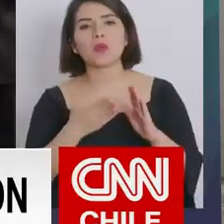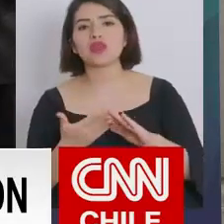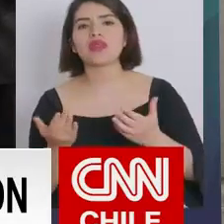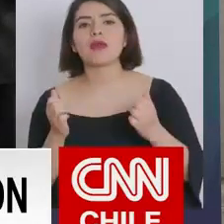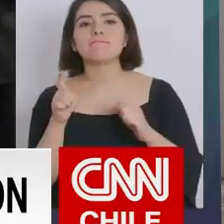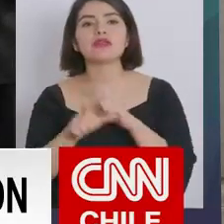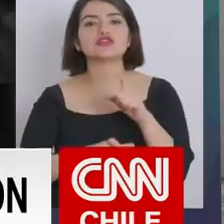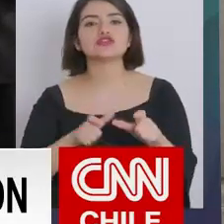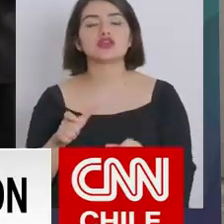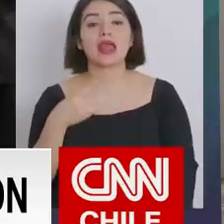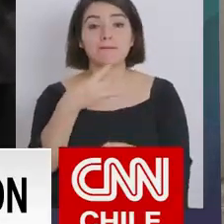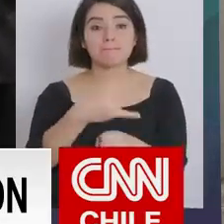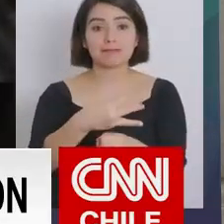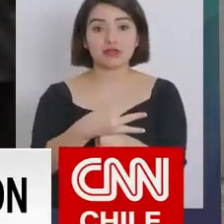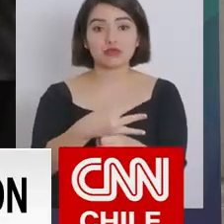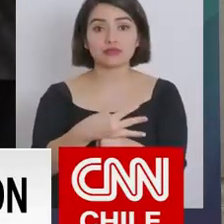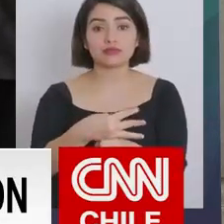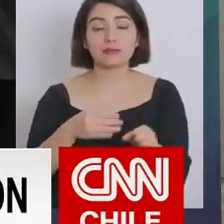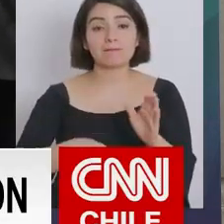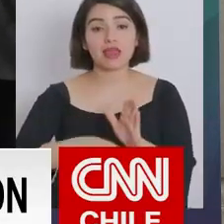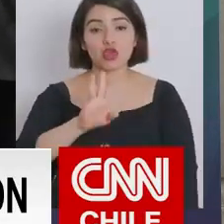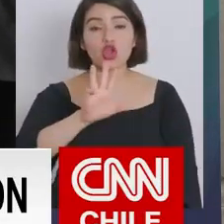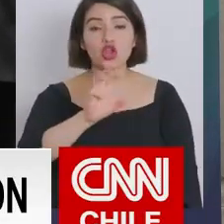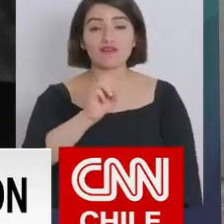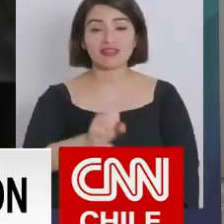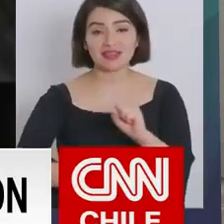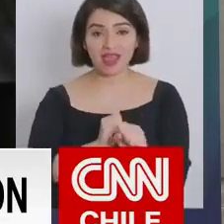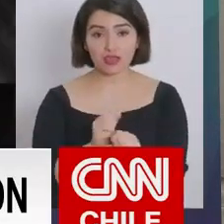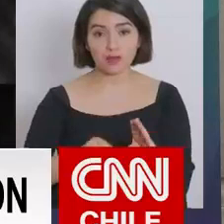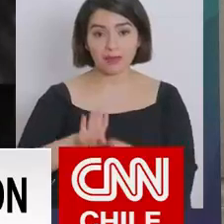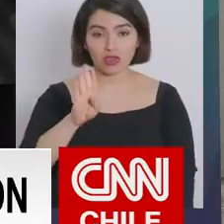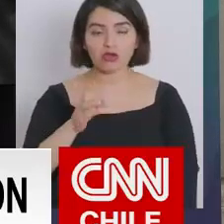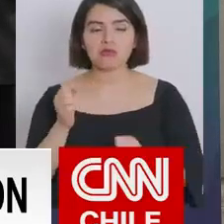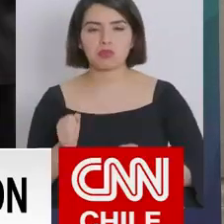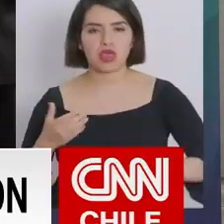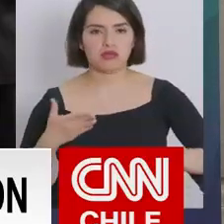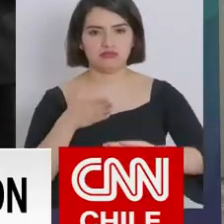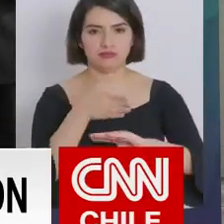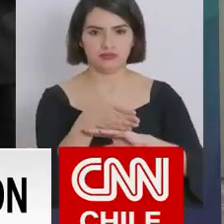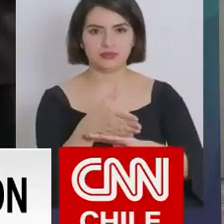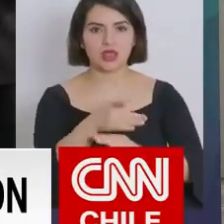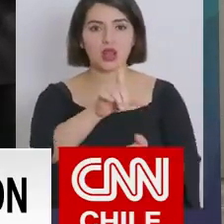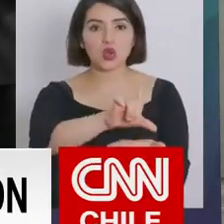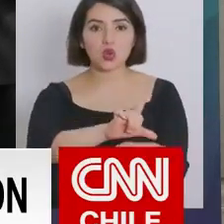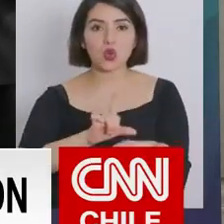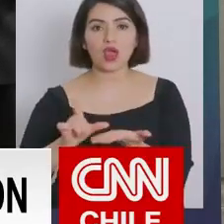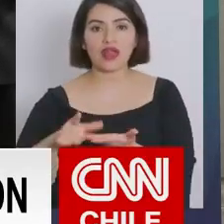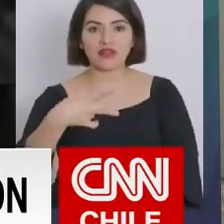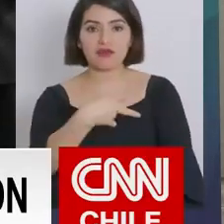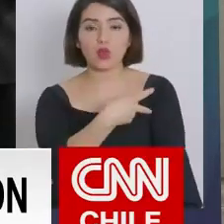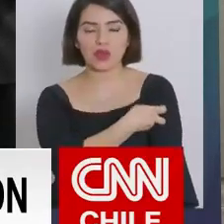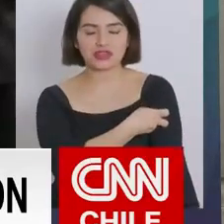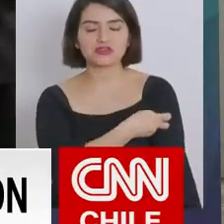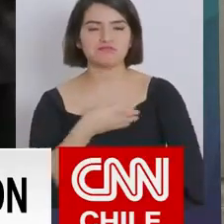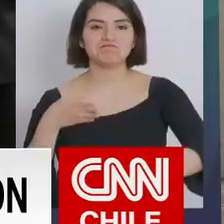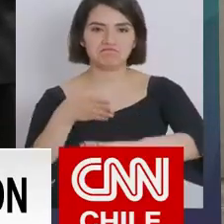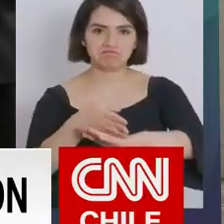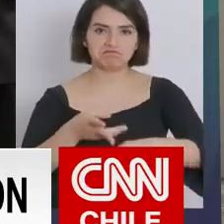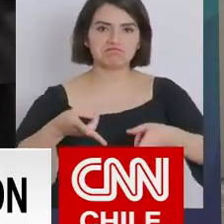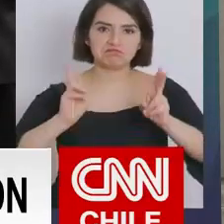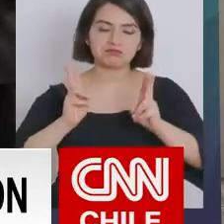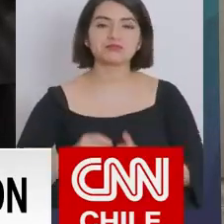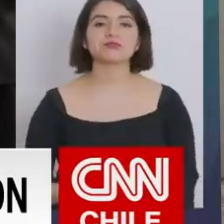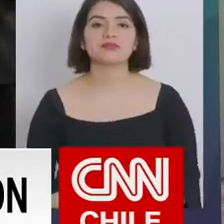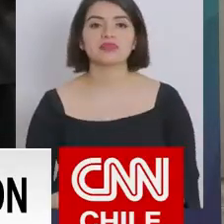que las personas mayores hoy día, los de mayores de 90 años, acudan a todos estos centros de vacunación a vacunarse.